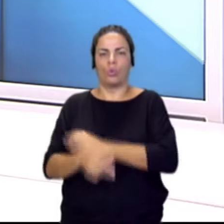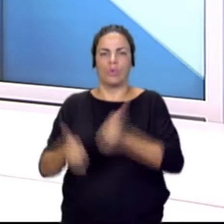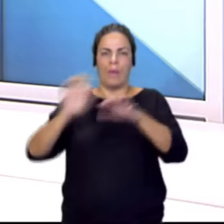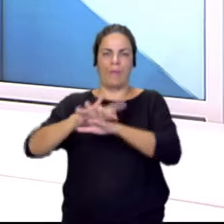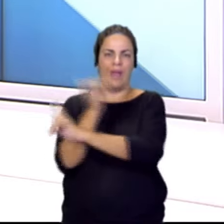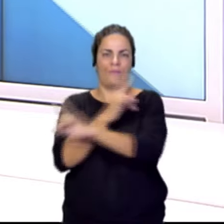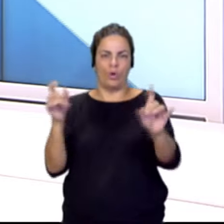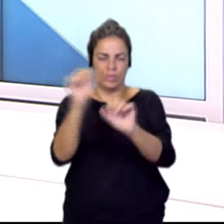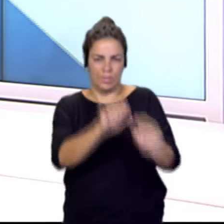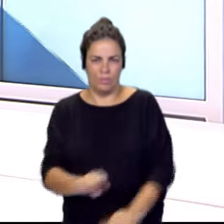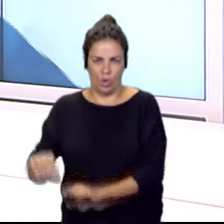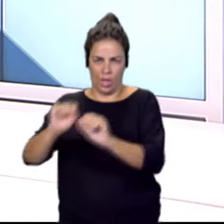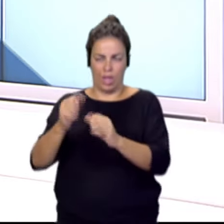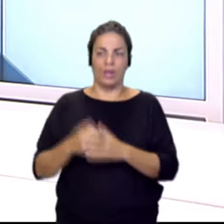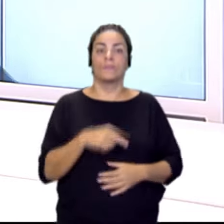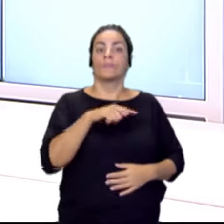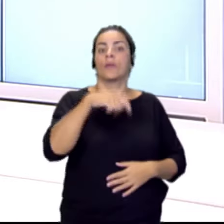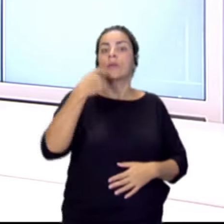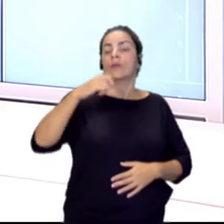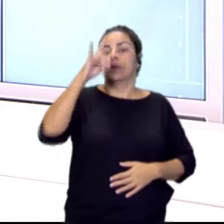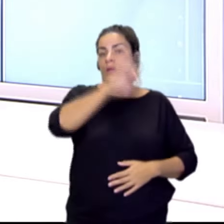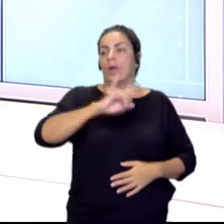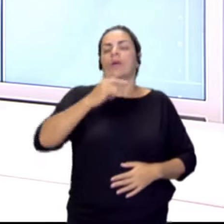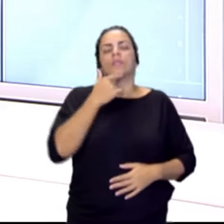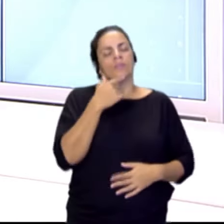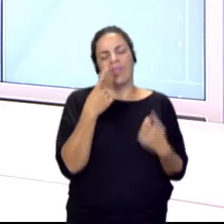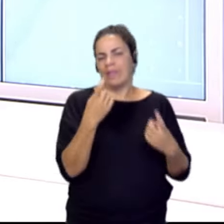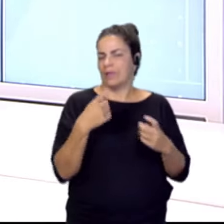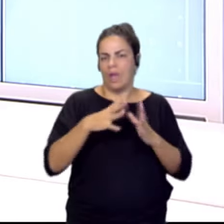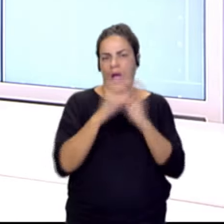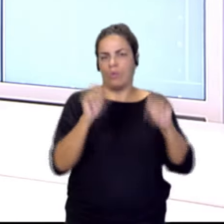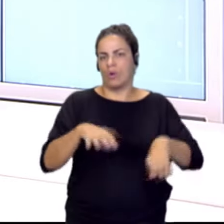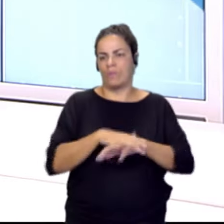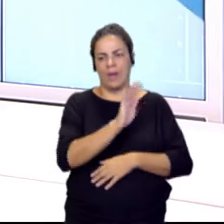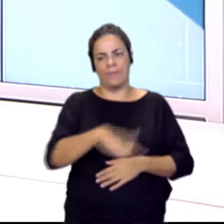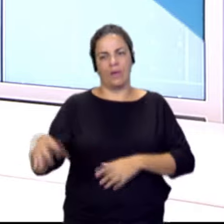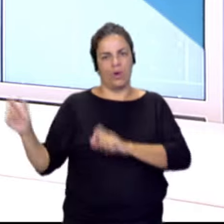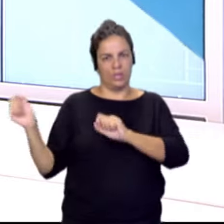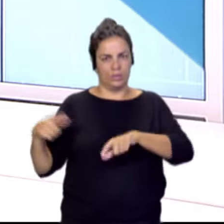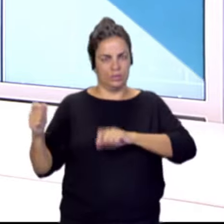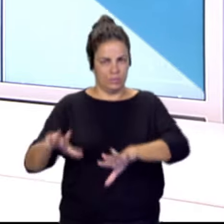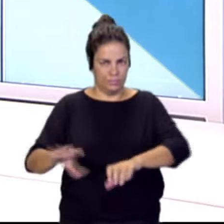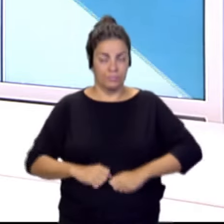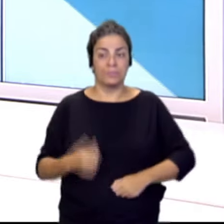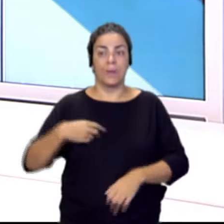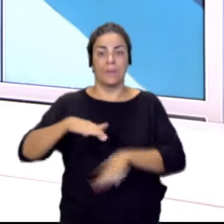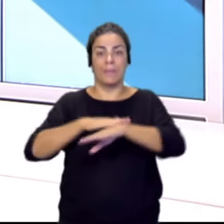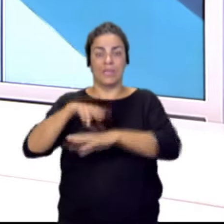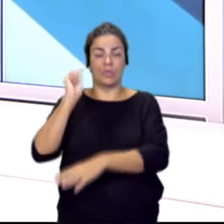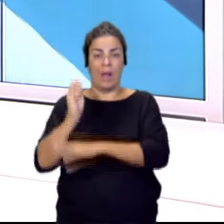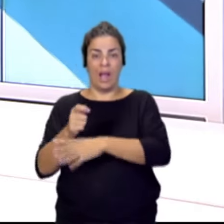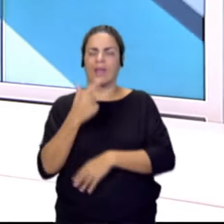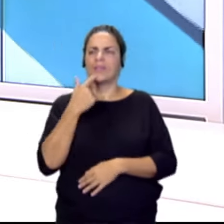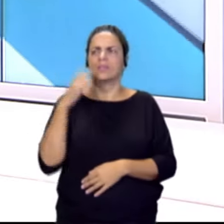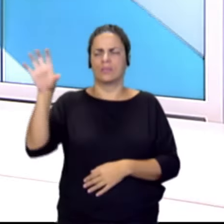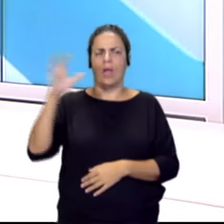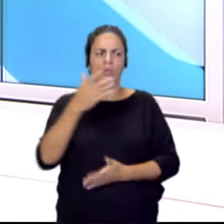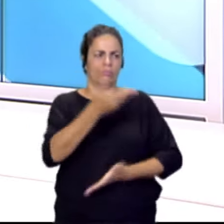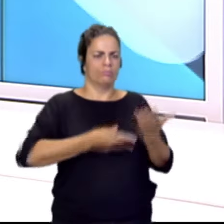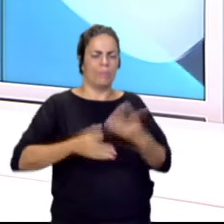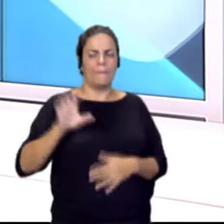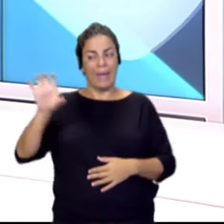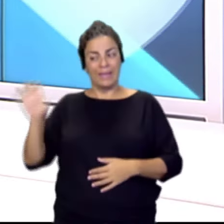en la necesidad de llegar a un acuerdo para la acogida de menores migrantes. El ministro Grande Marlaska asegura que el Estado coopera con los países de origen,